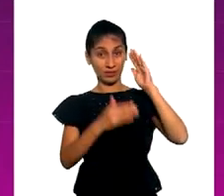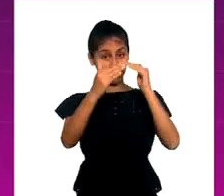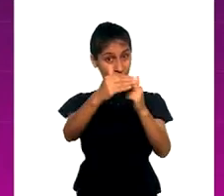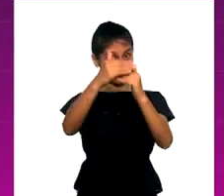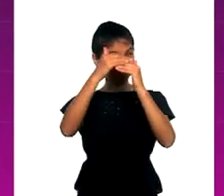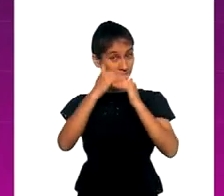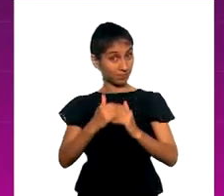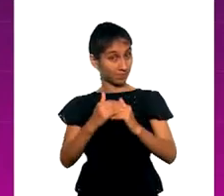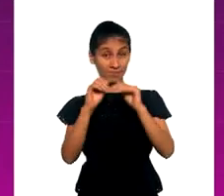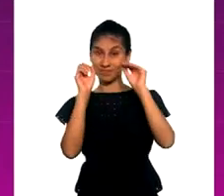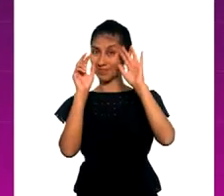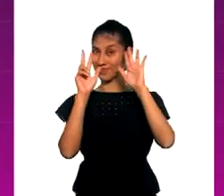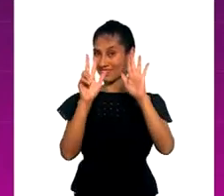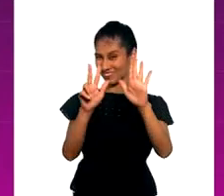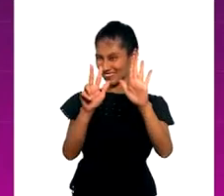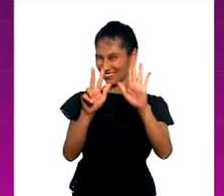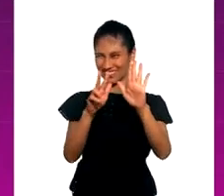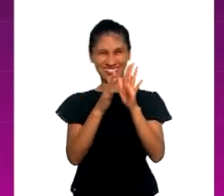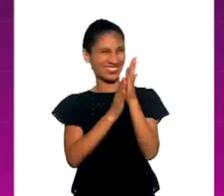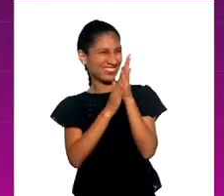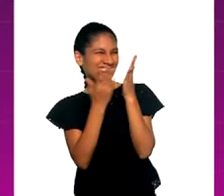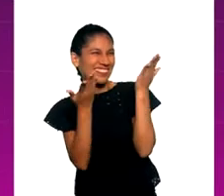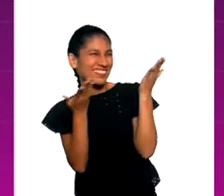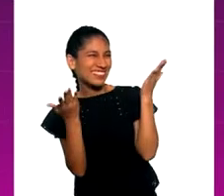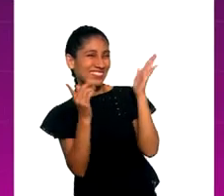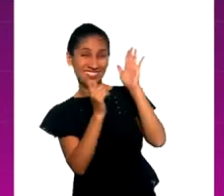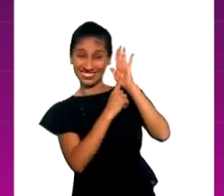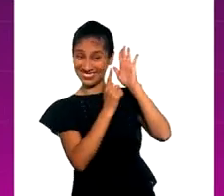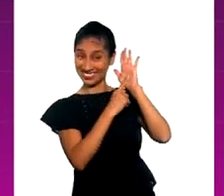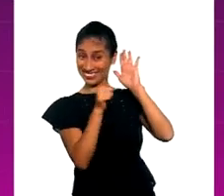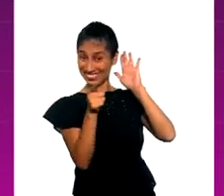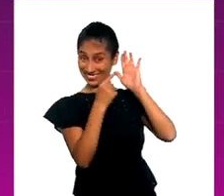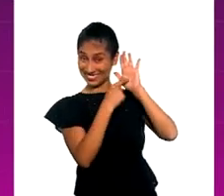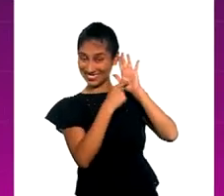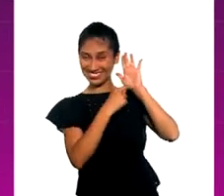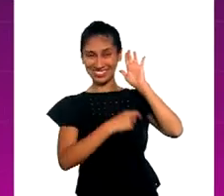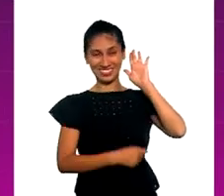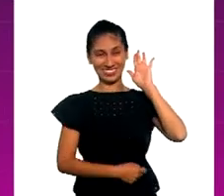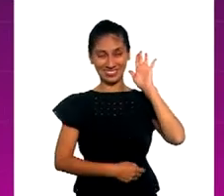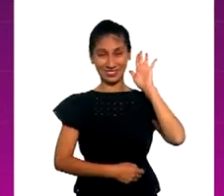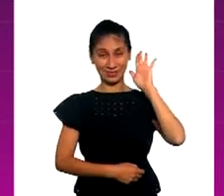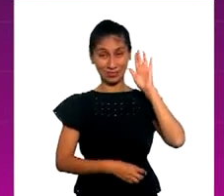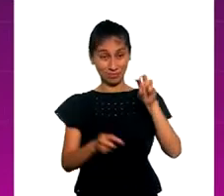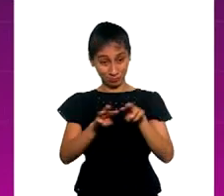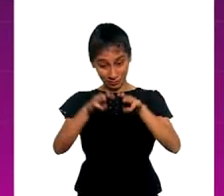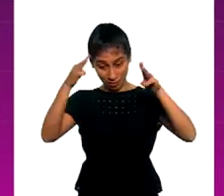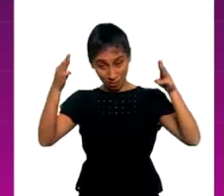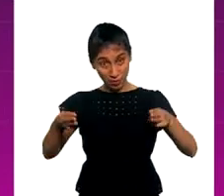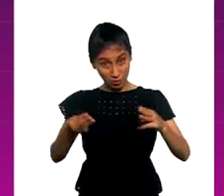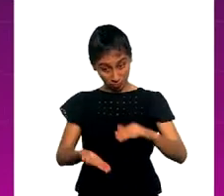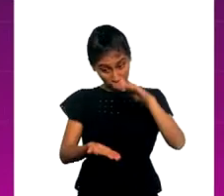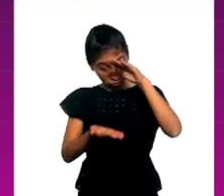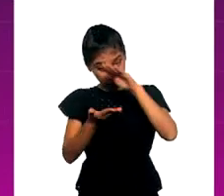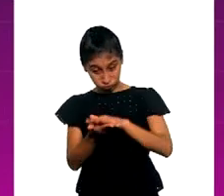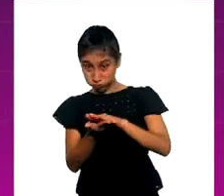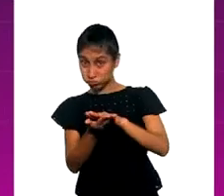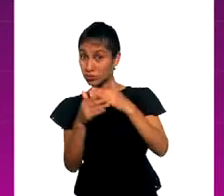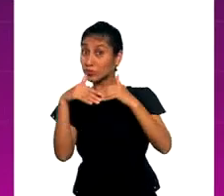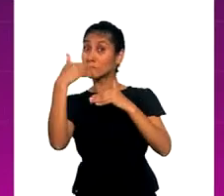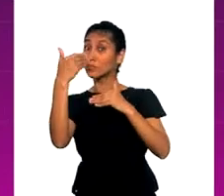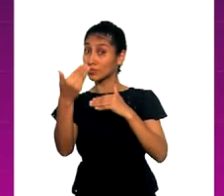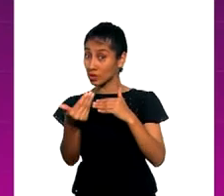instrucción 8 lo coloca sobre la mesa el cuadrado formado luego